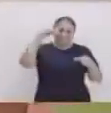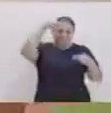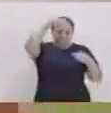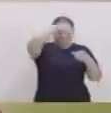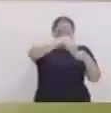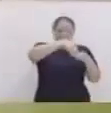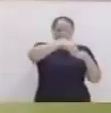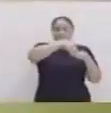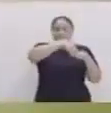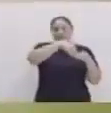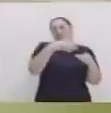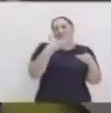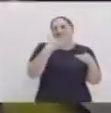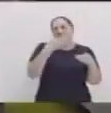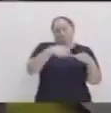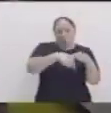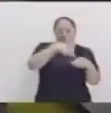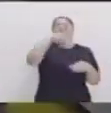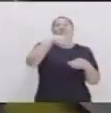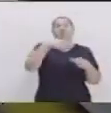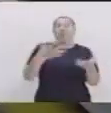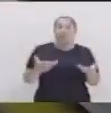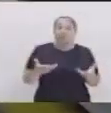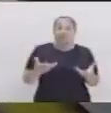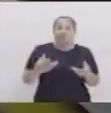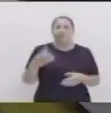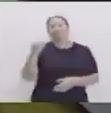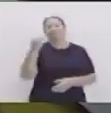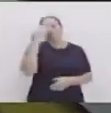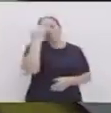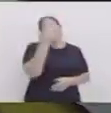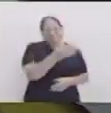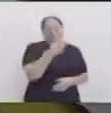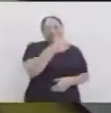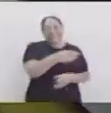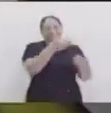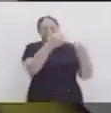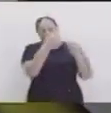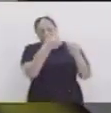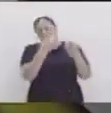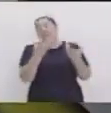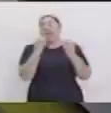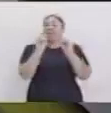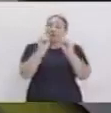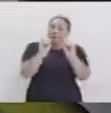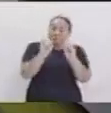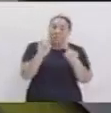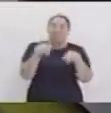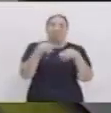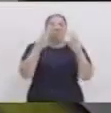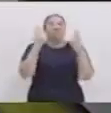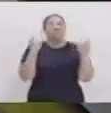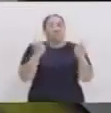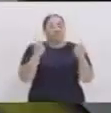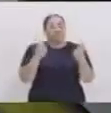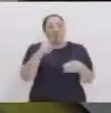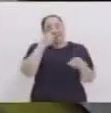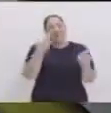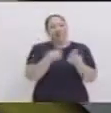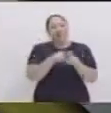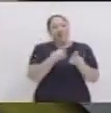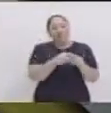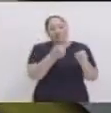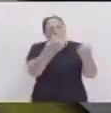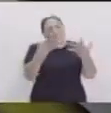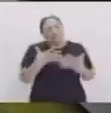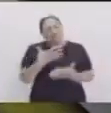anillo. Bueno, Michelle, muchísimas gracias por habernos enseñado este tema y también habernos como que dado a